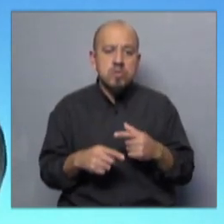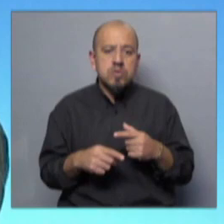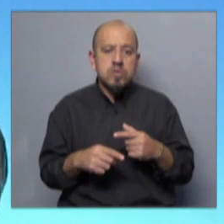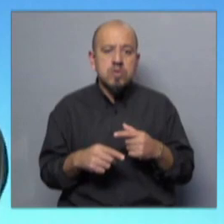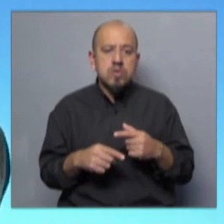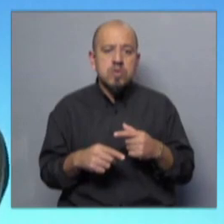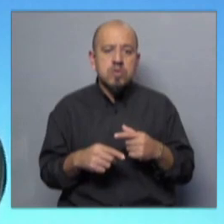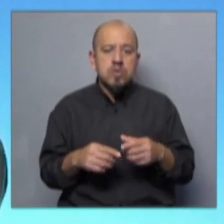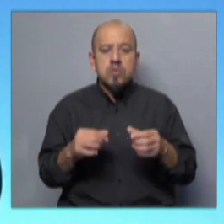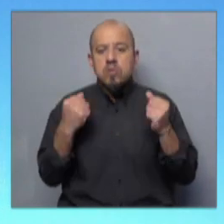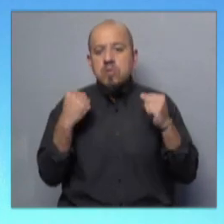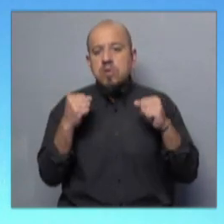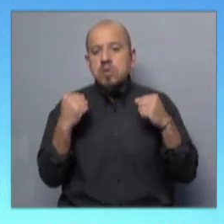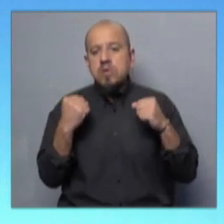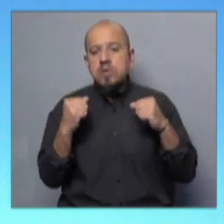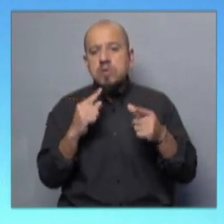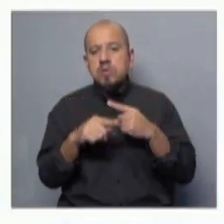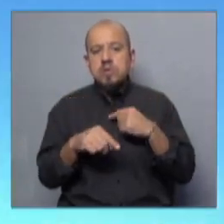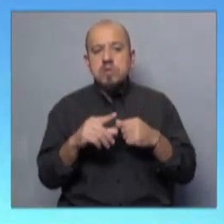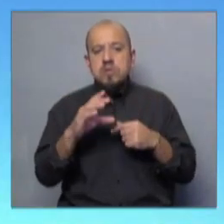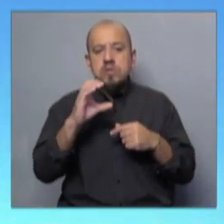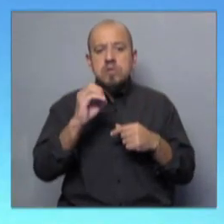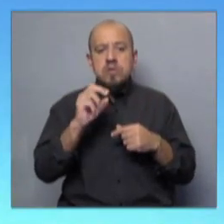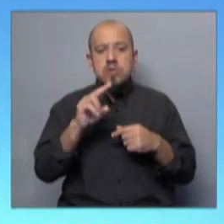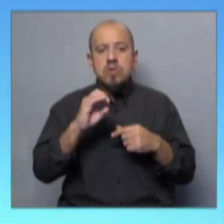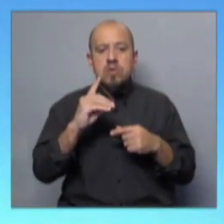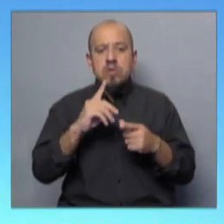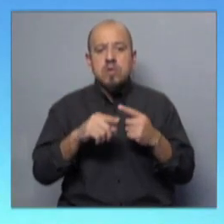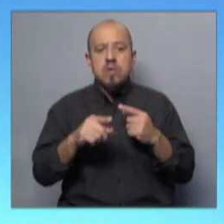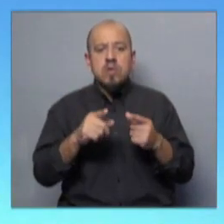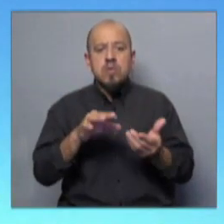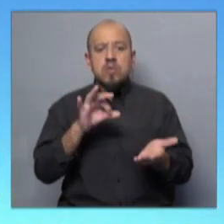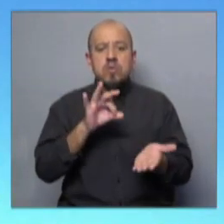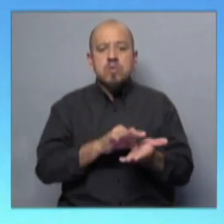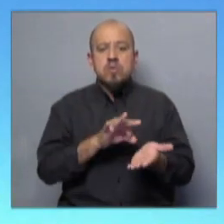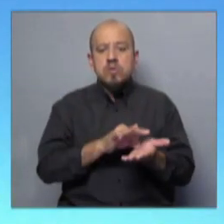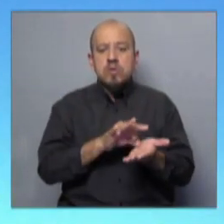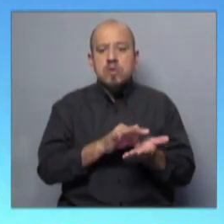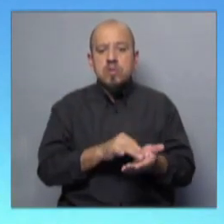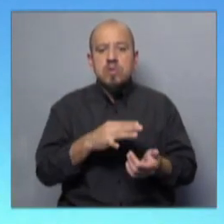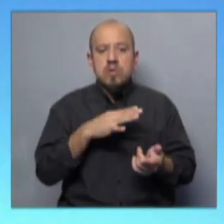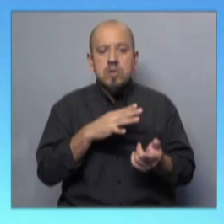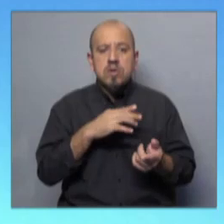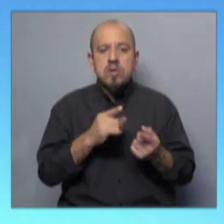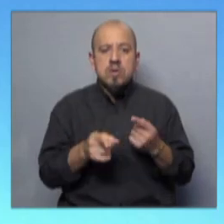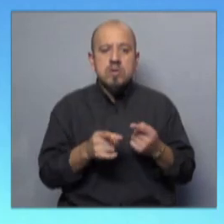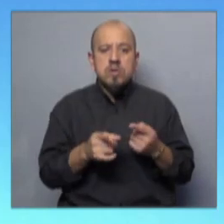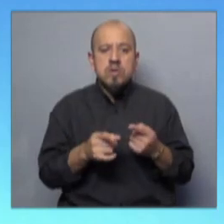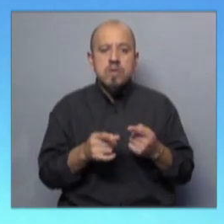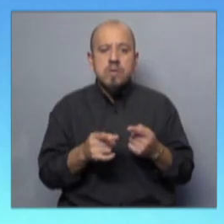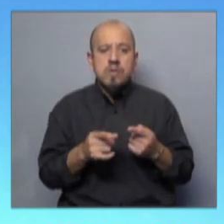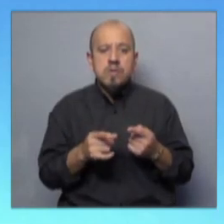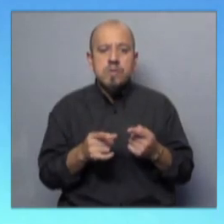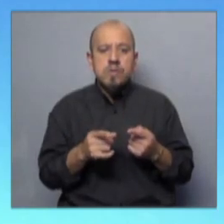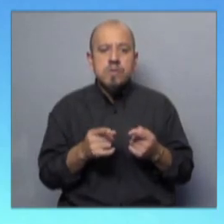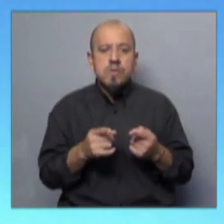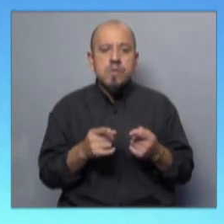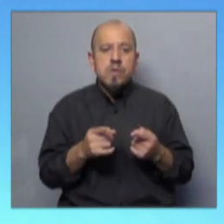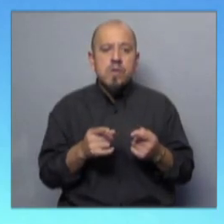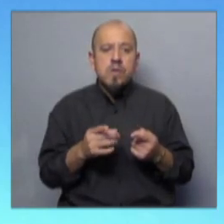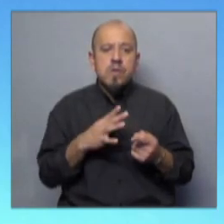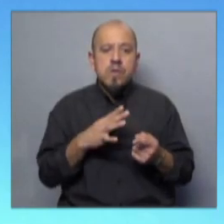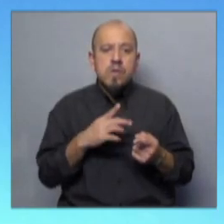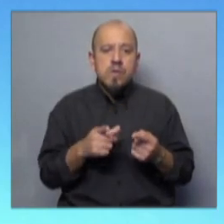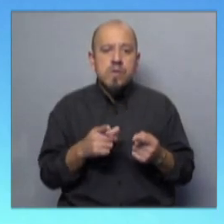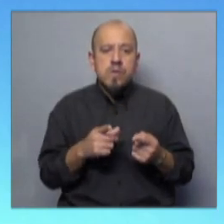una muy buena práctica con respecto al kobin cuando un sistema tiene grandes vacíos y se lo estrés alguna situación contingente